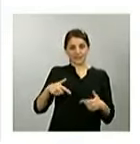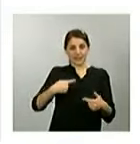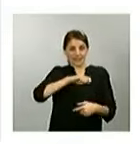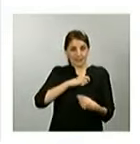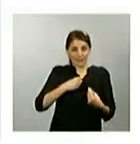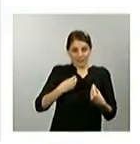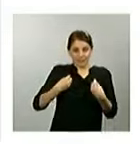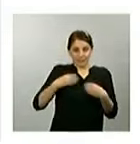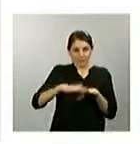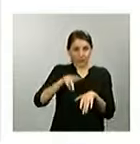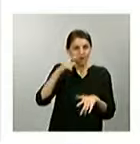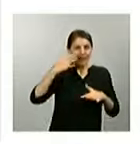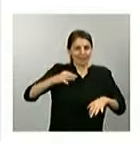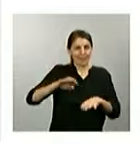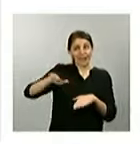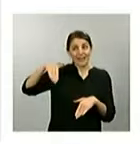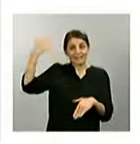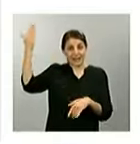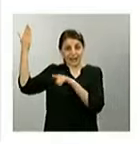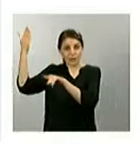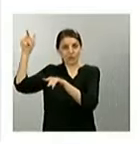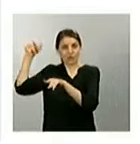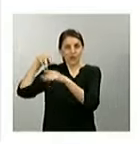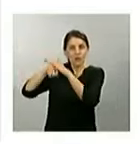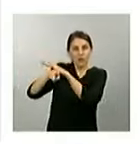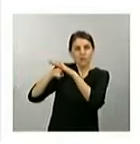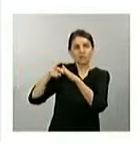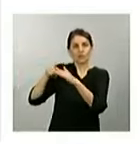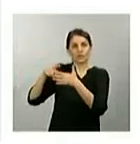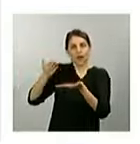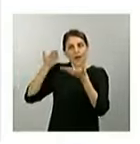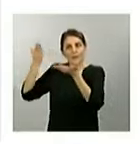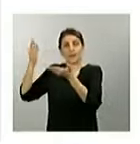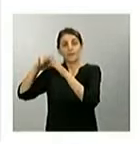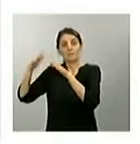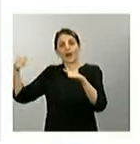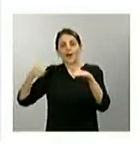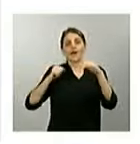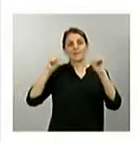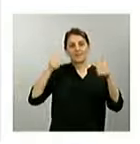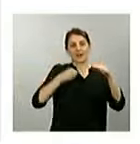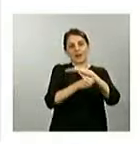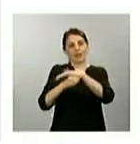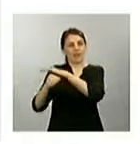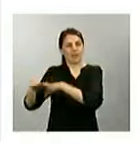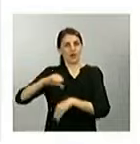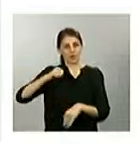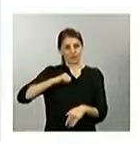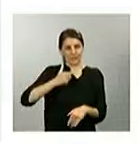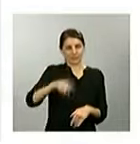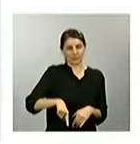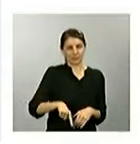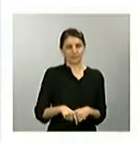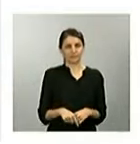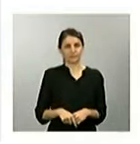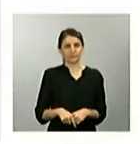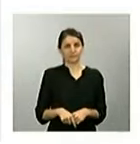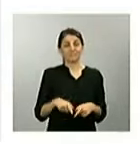procedimientos para que estén inmediatamente disponibles en la lucha contra el virus hay ya 300